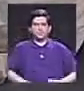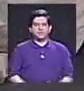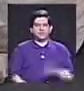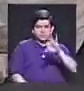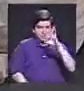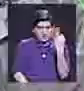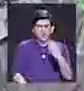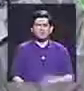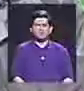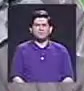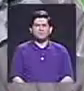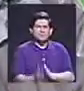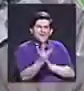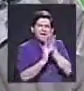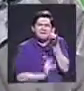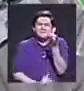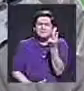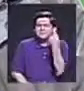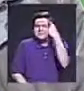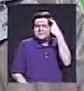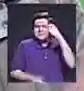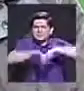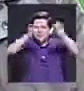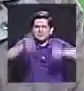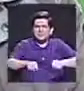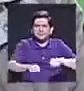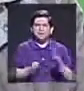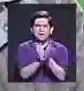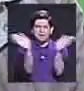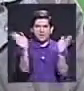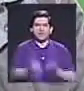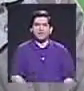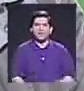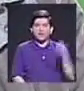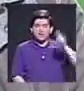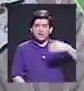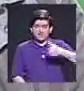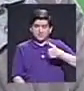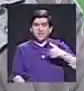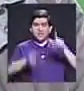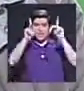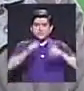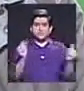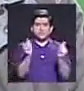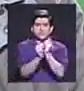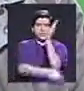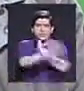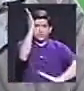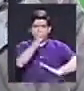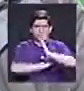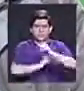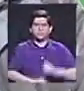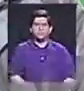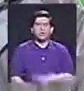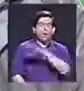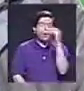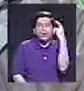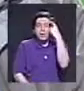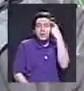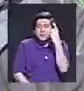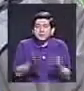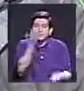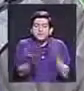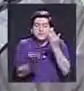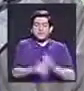para ver qué tan accesible es el sistema en general para las necesidades de las personas con discapacidad, o para